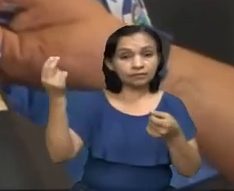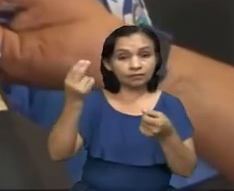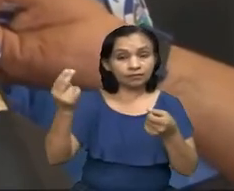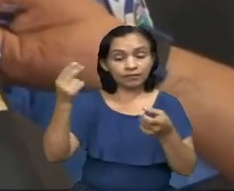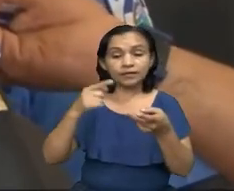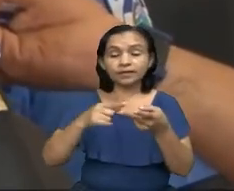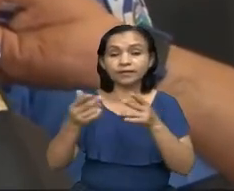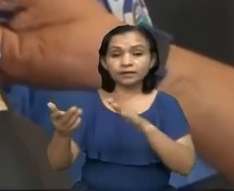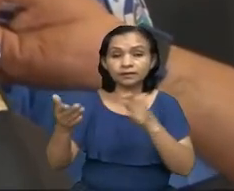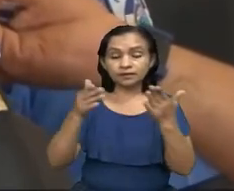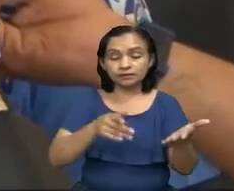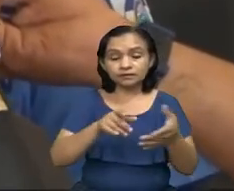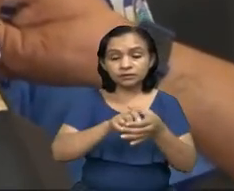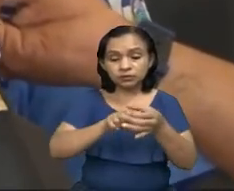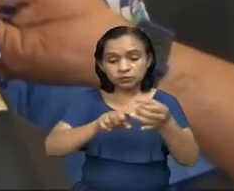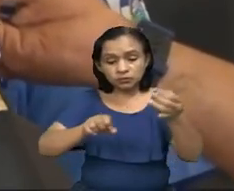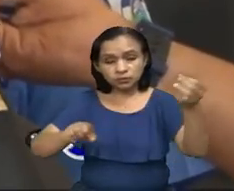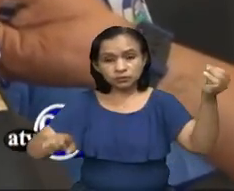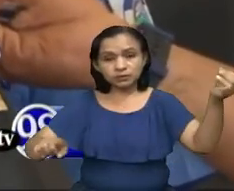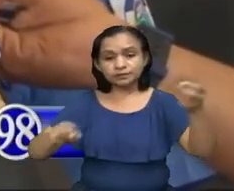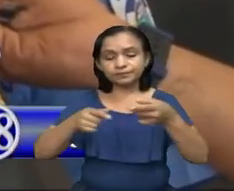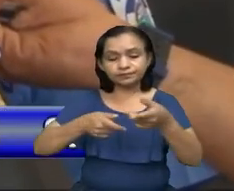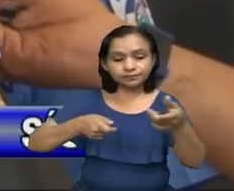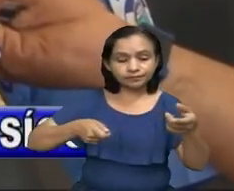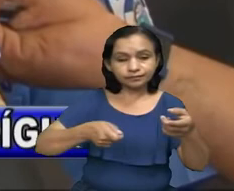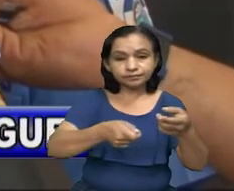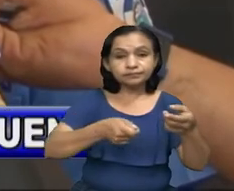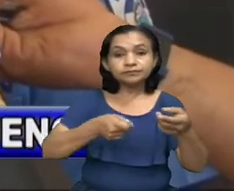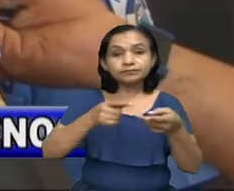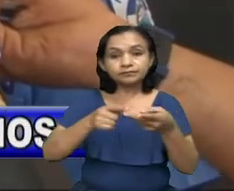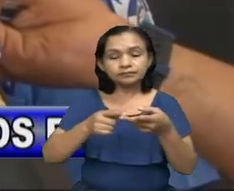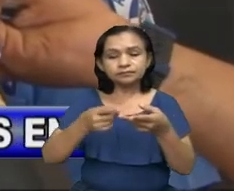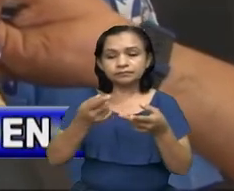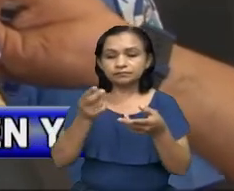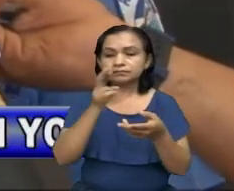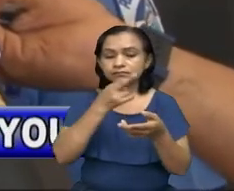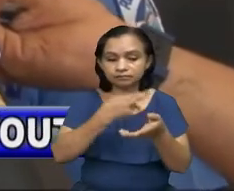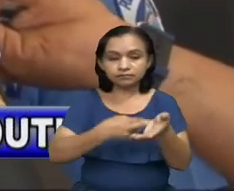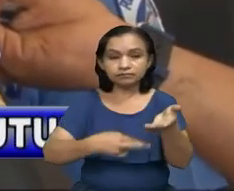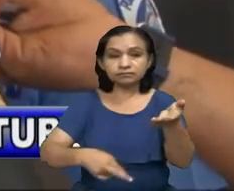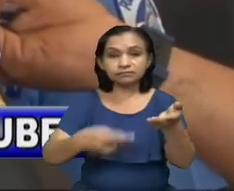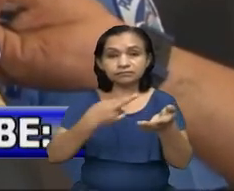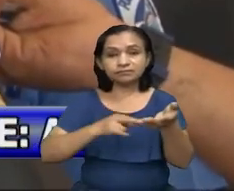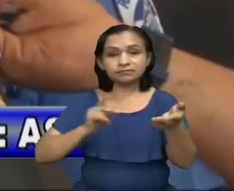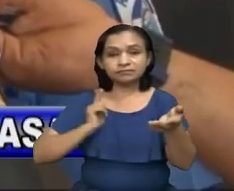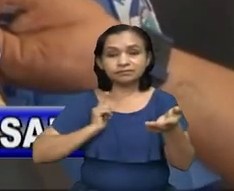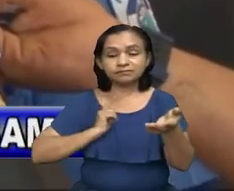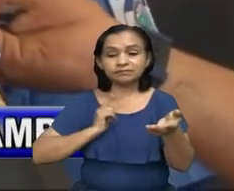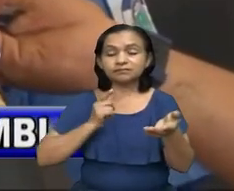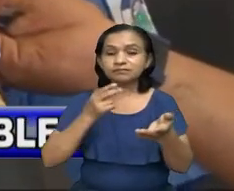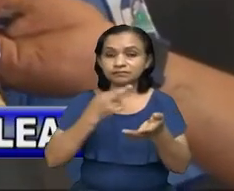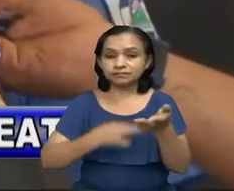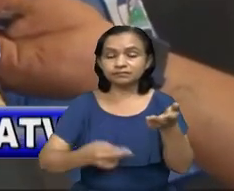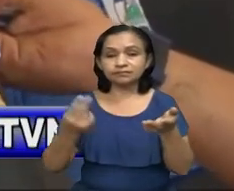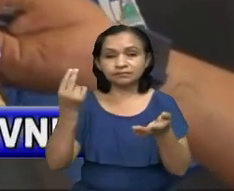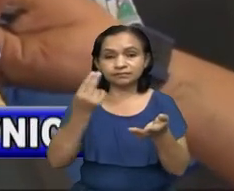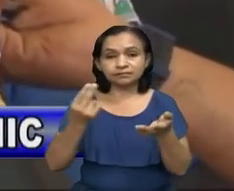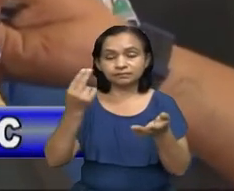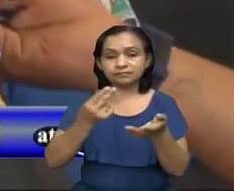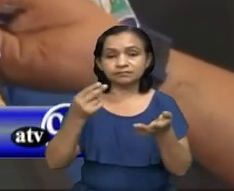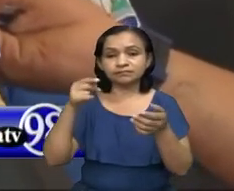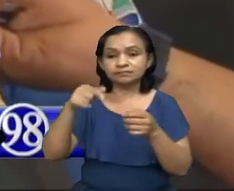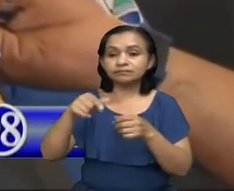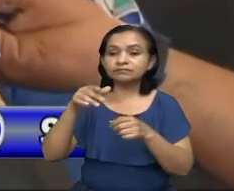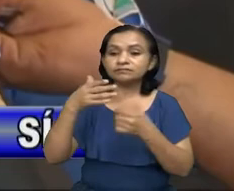la muerte, que es un tubo metálico, y un arma blanca, navaja, con manchas hemáticas correspondientes a sangre, utilizados en la comisión